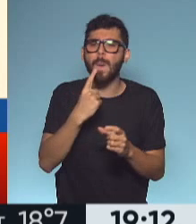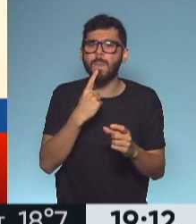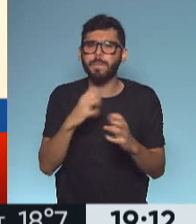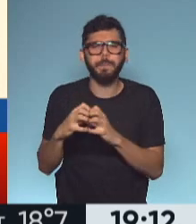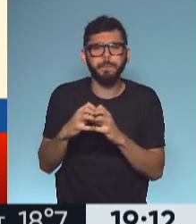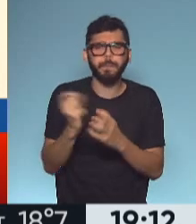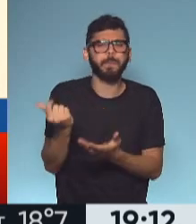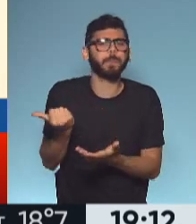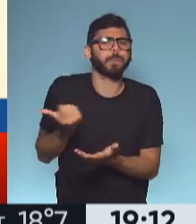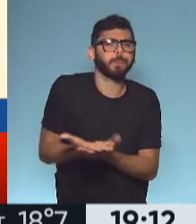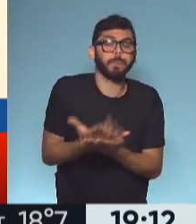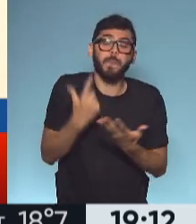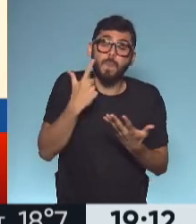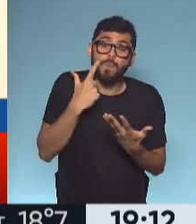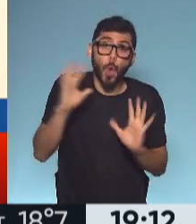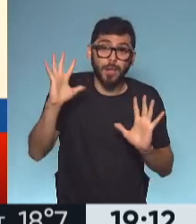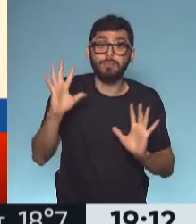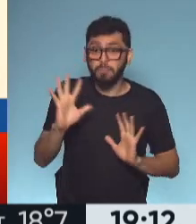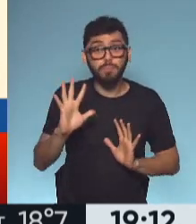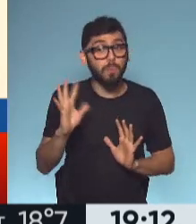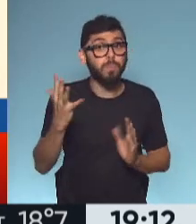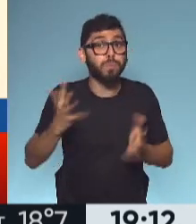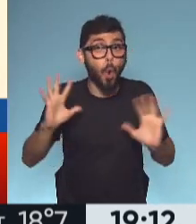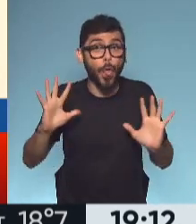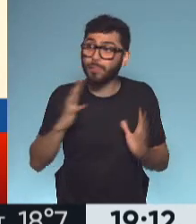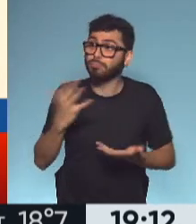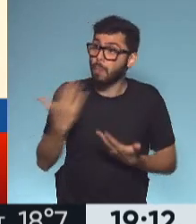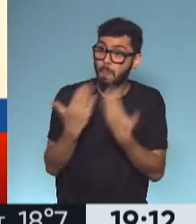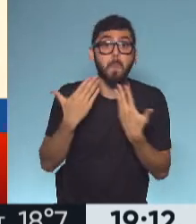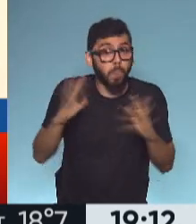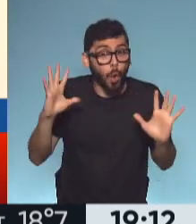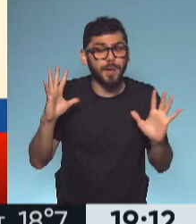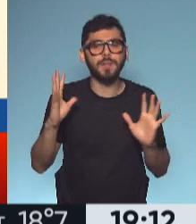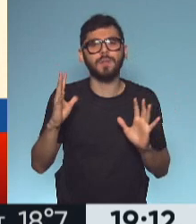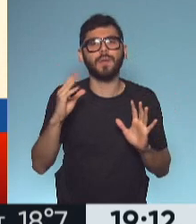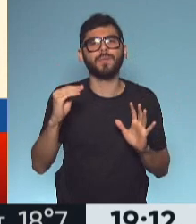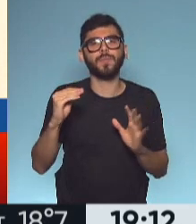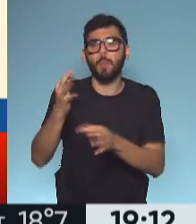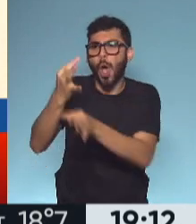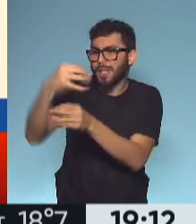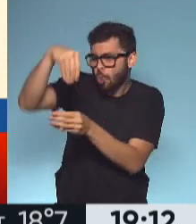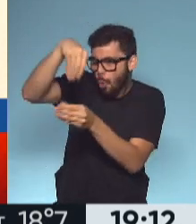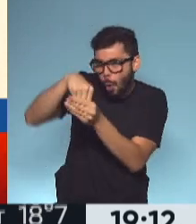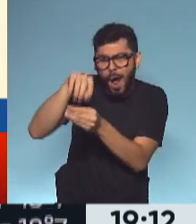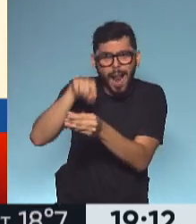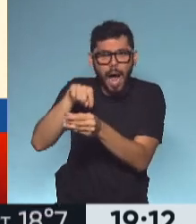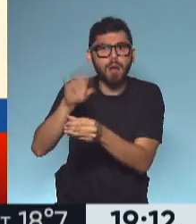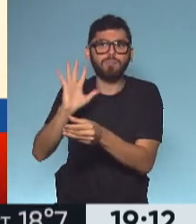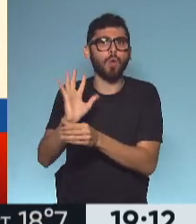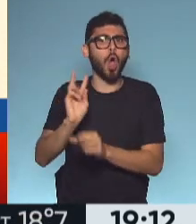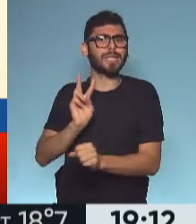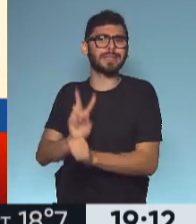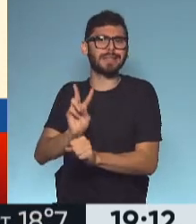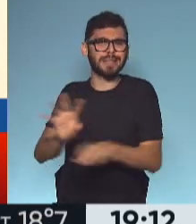planteo, cierta hipótesis que es absolutamente válida en el debate sobre, más allá de la escuela, que es un lugar seguro,